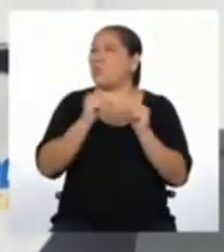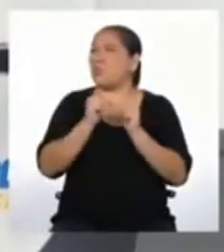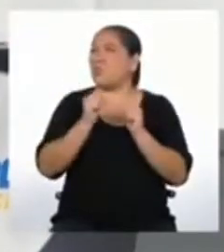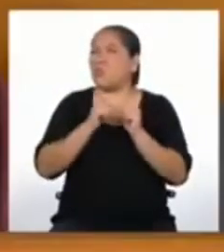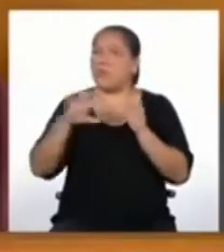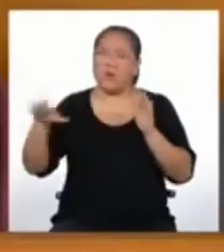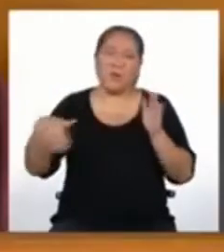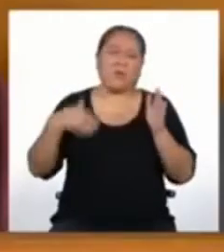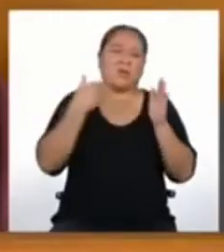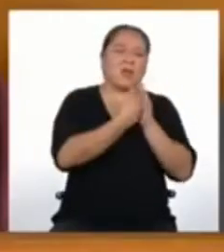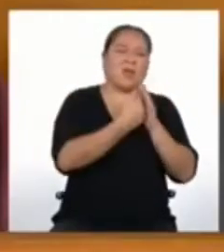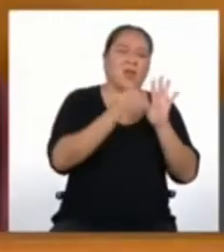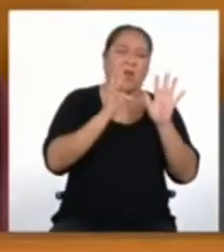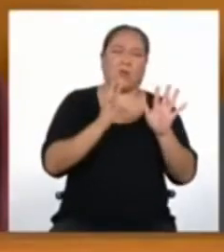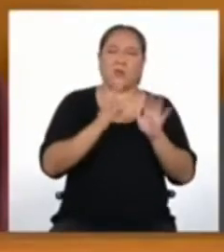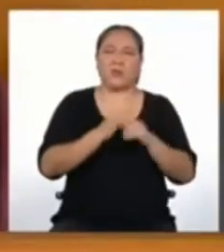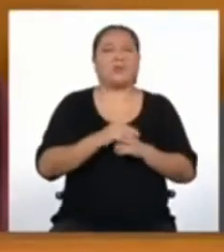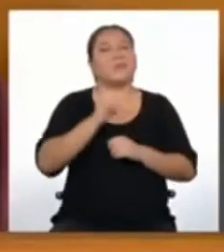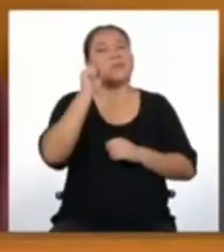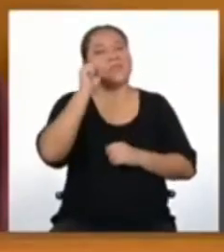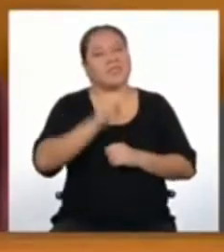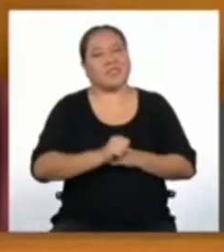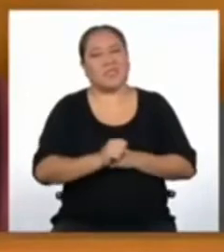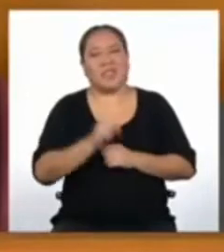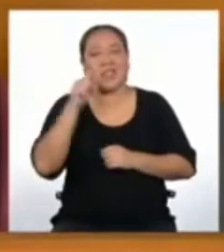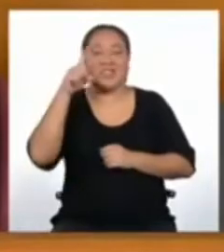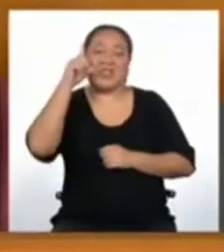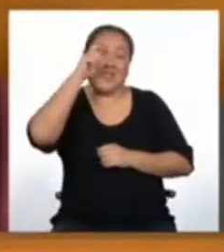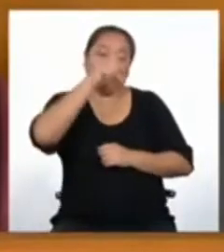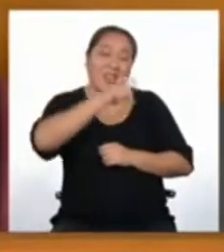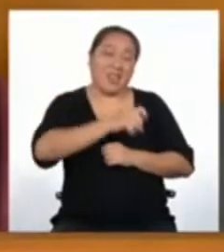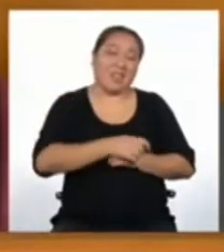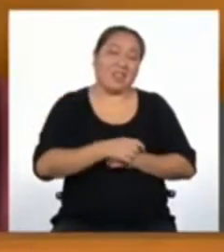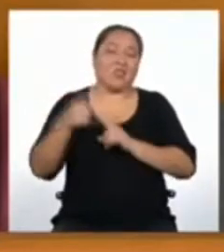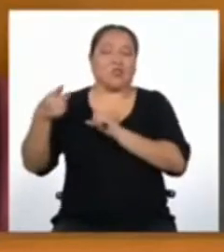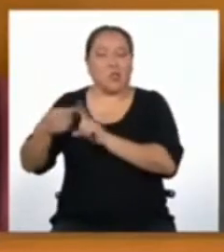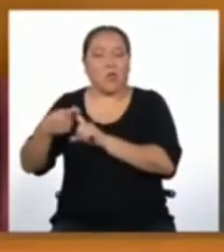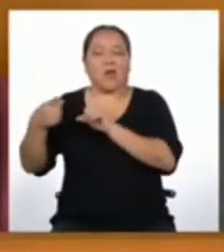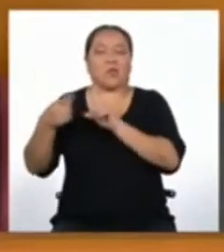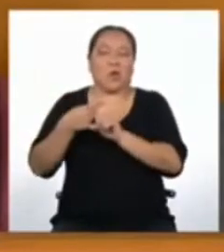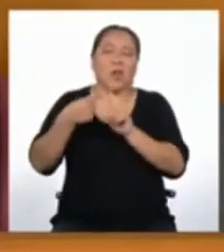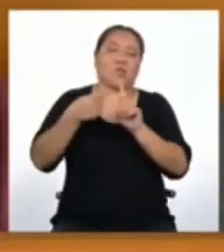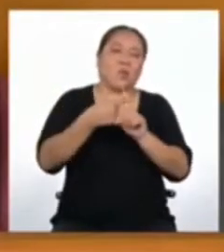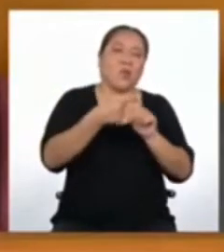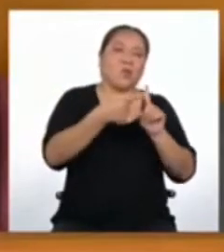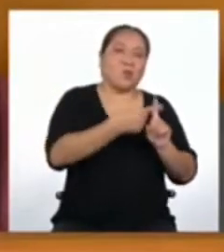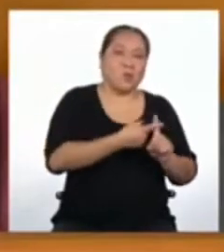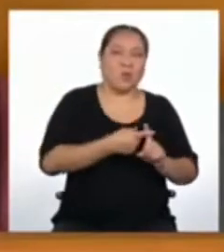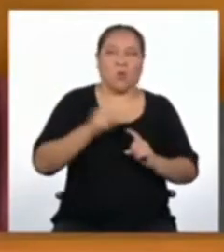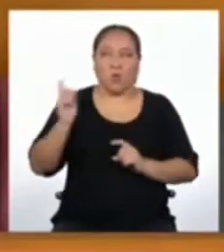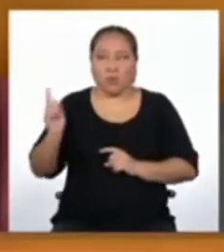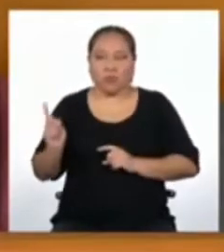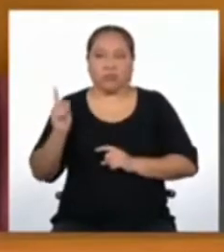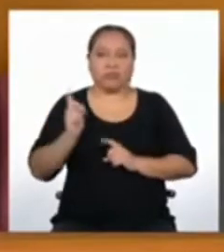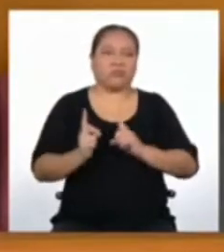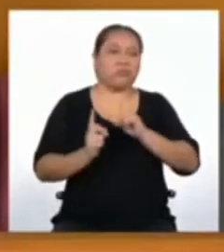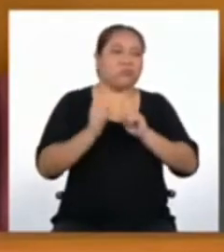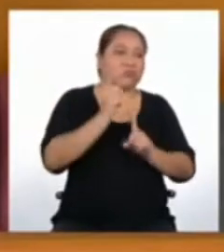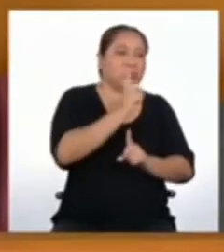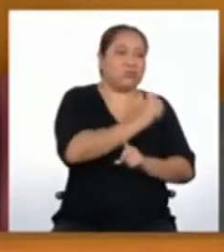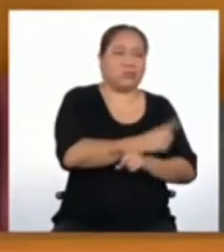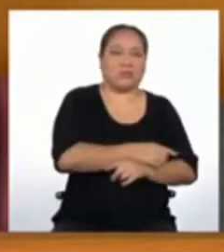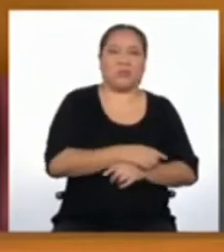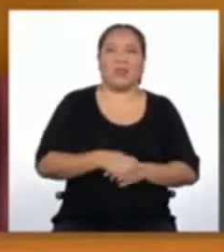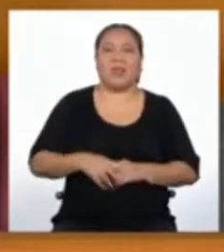a 8. Exacto. Sería muy trabajoso si quisiera sumar los valores, uno por uno. Por